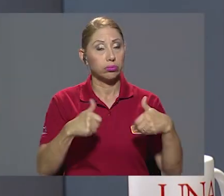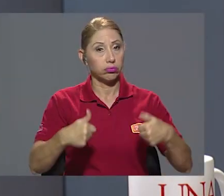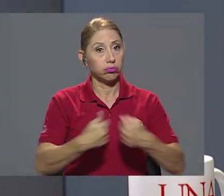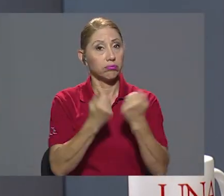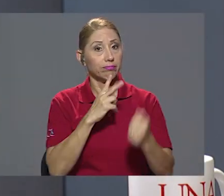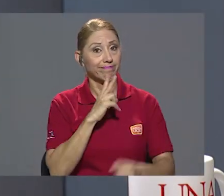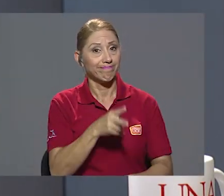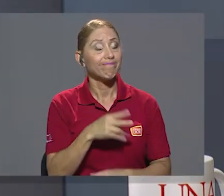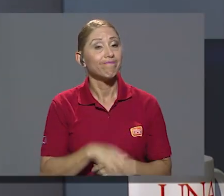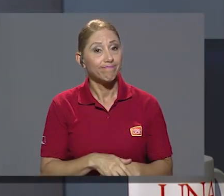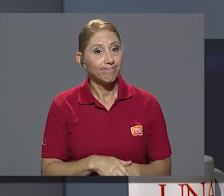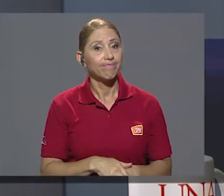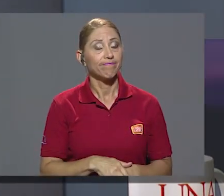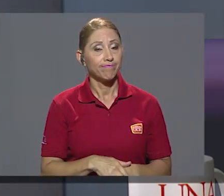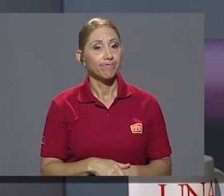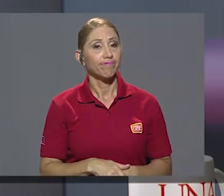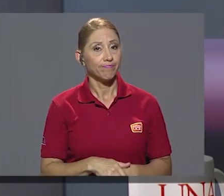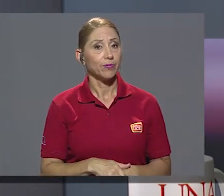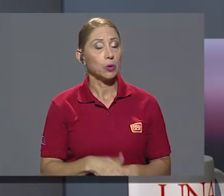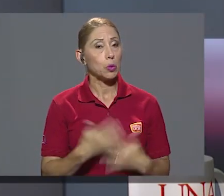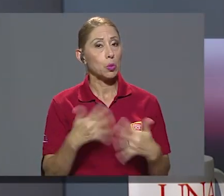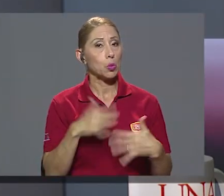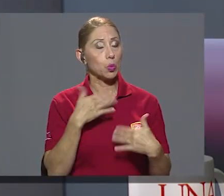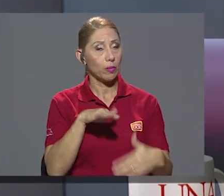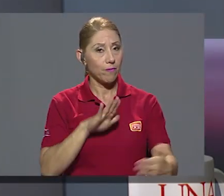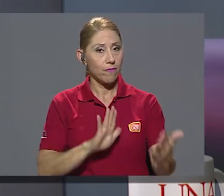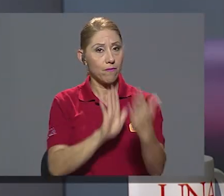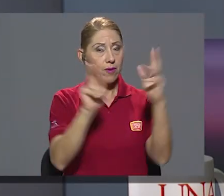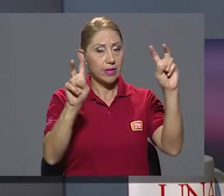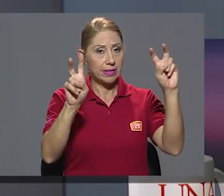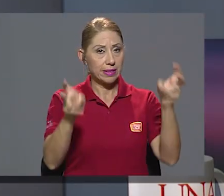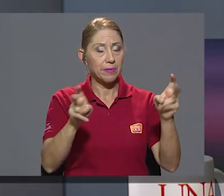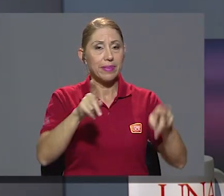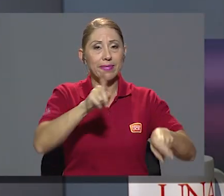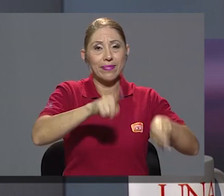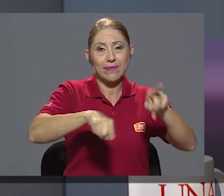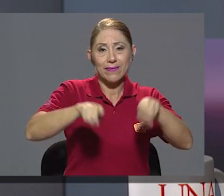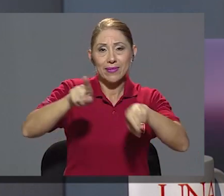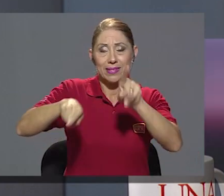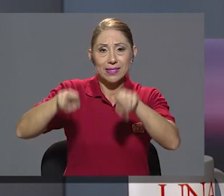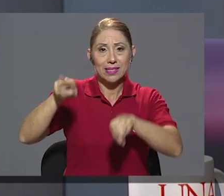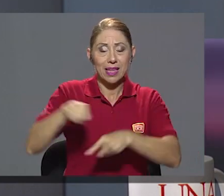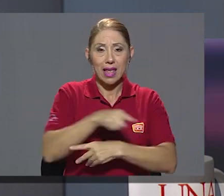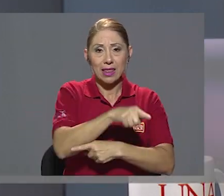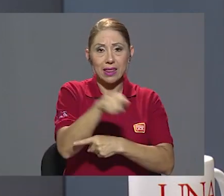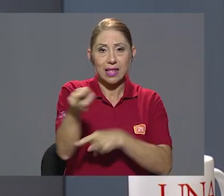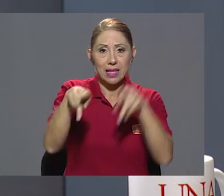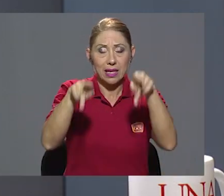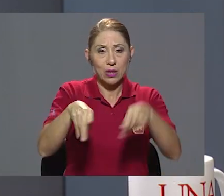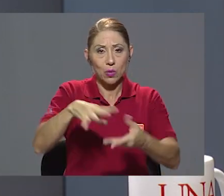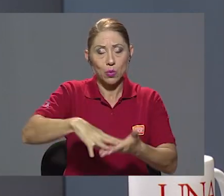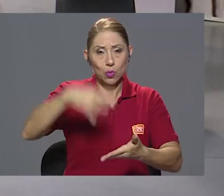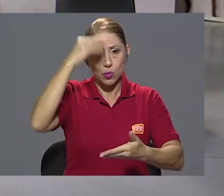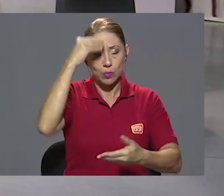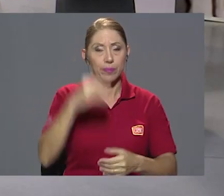Todo un reto, en definitiva, ¿verdad? Enfrentar este tema de la diversidad de los aprendientes.